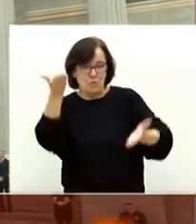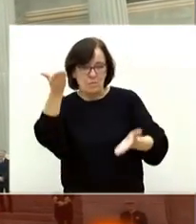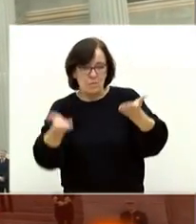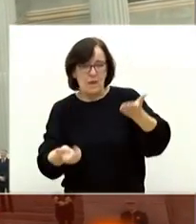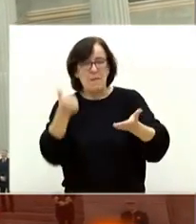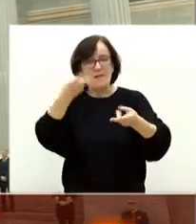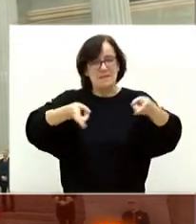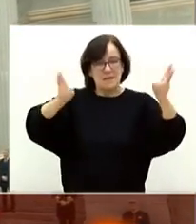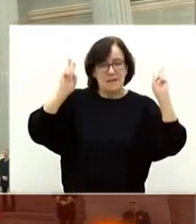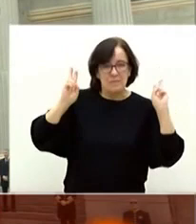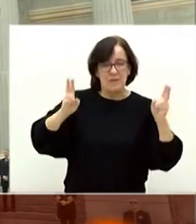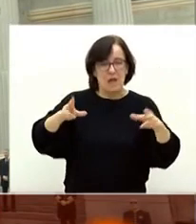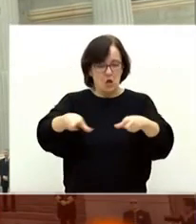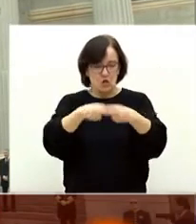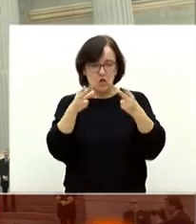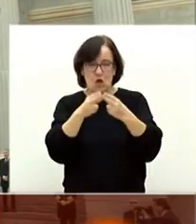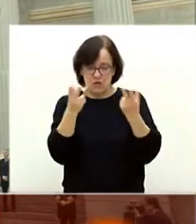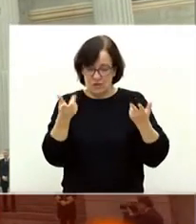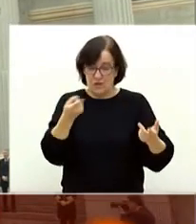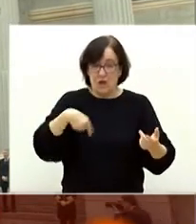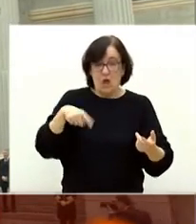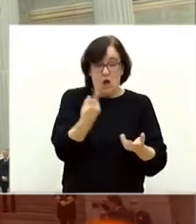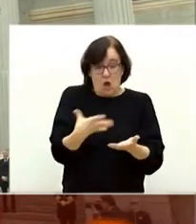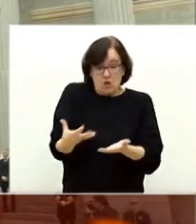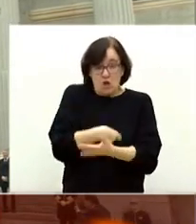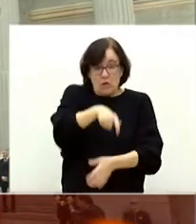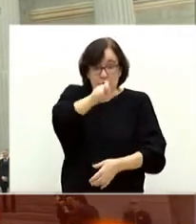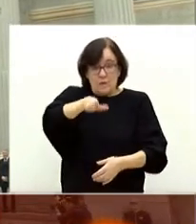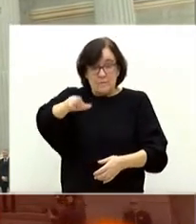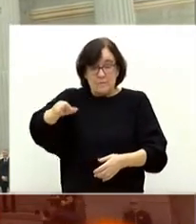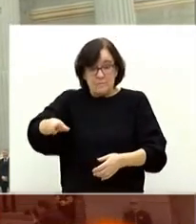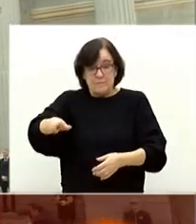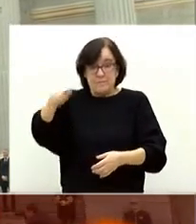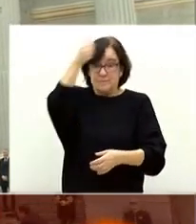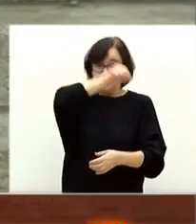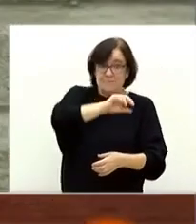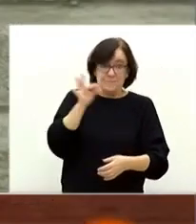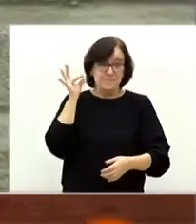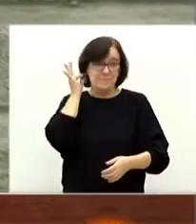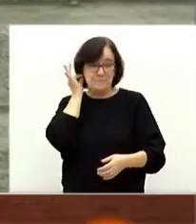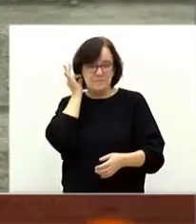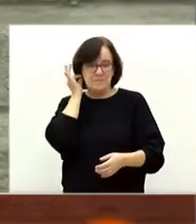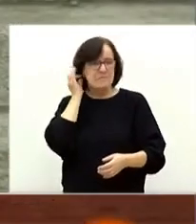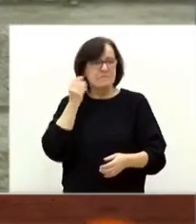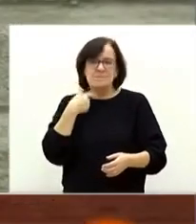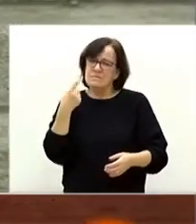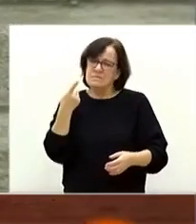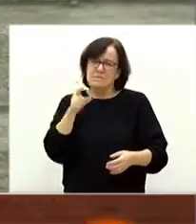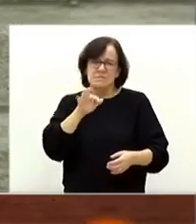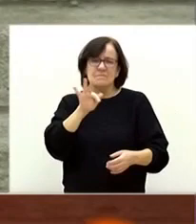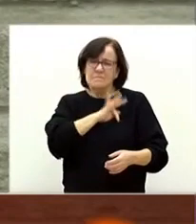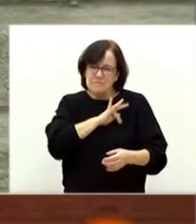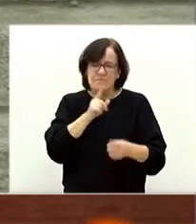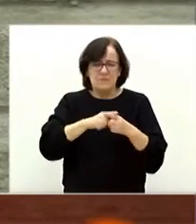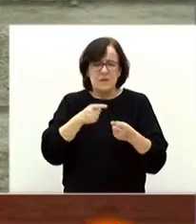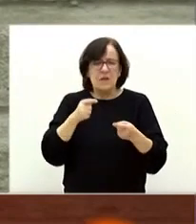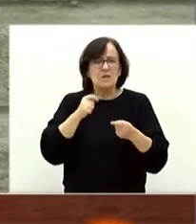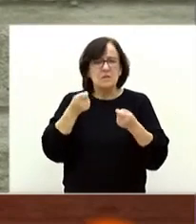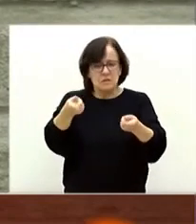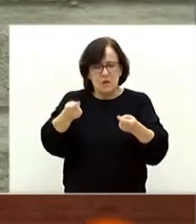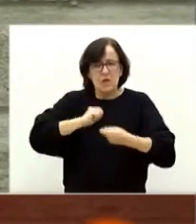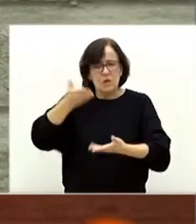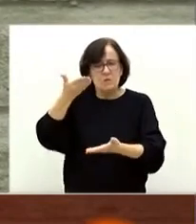más libre, una sociedad en la que todos los ciudadanos y ciudadanas merecen y reciben igual